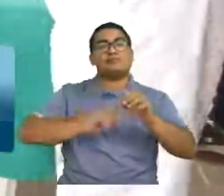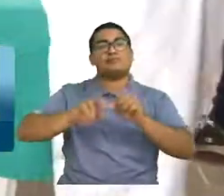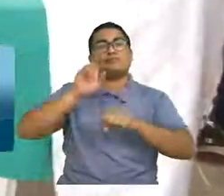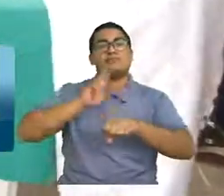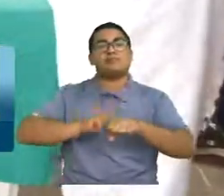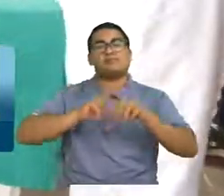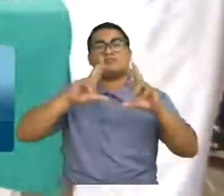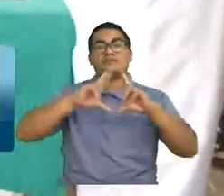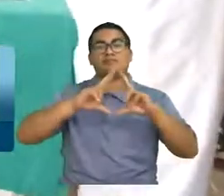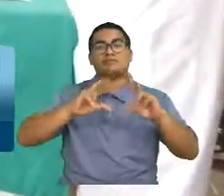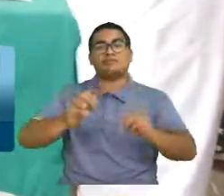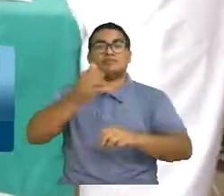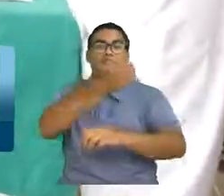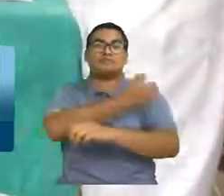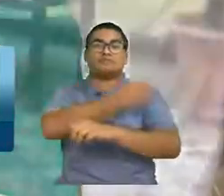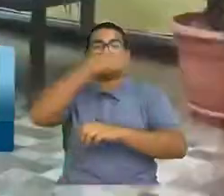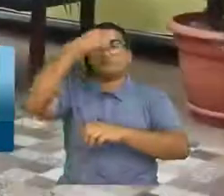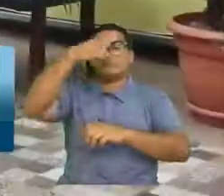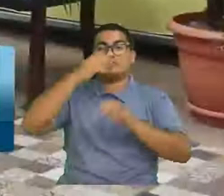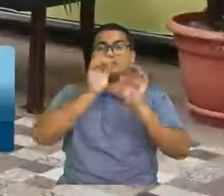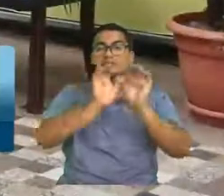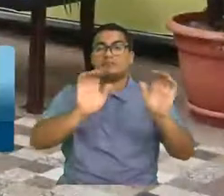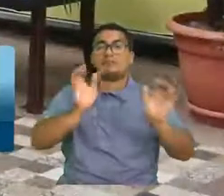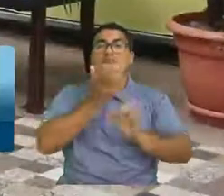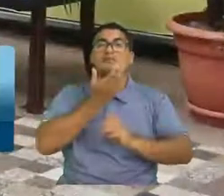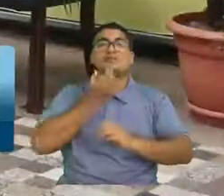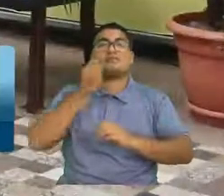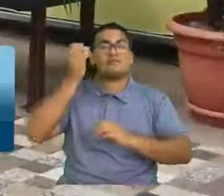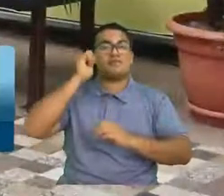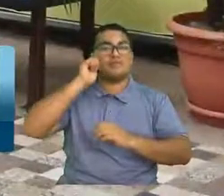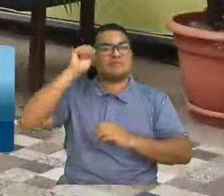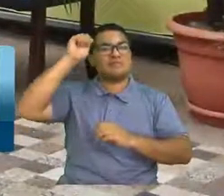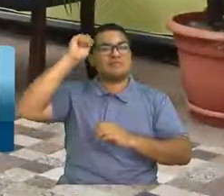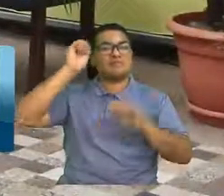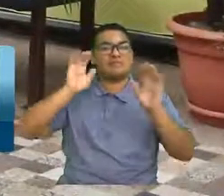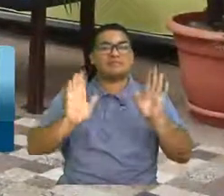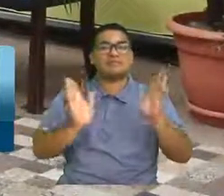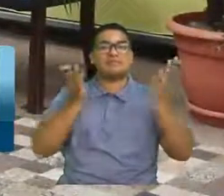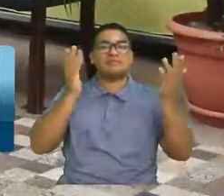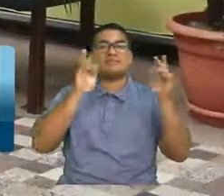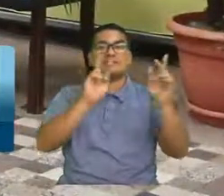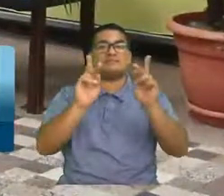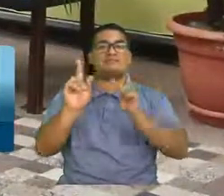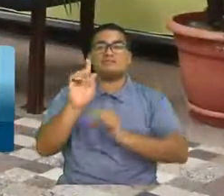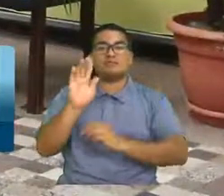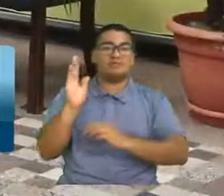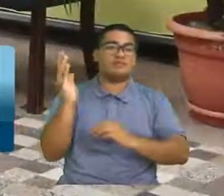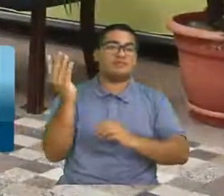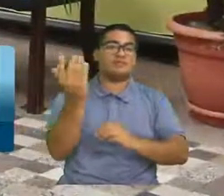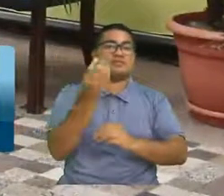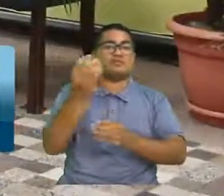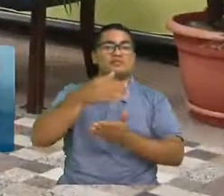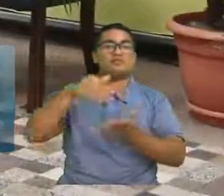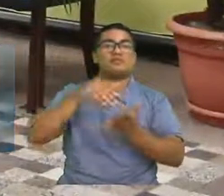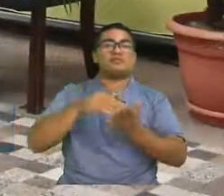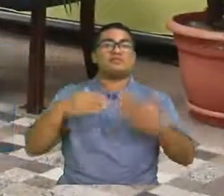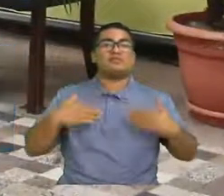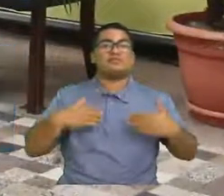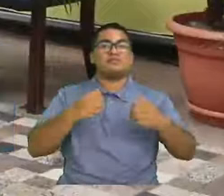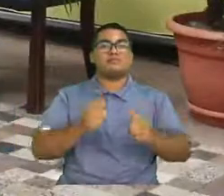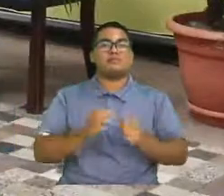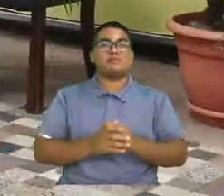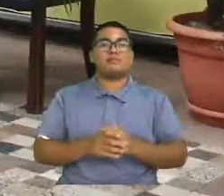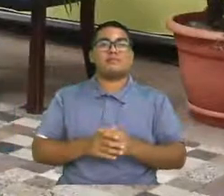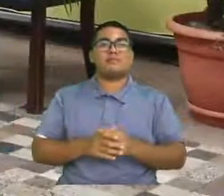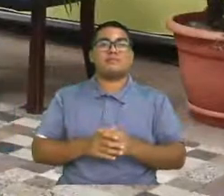Nacional de Vacunación, tanto niños, jóvenes, adultos, adultos mayores, todos los ciudadanos que vayamos al centro de salud a vacunarnos. Así